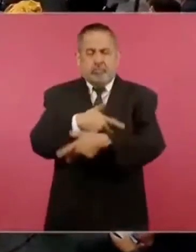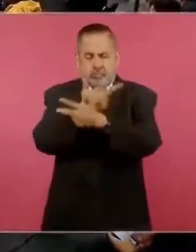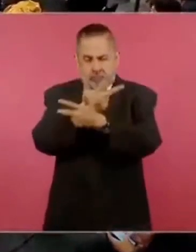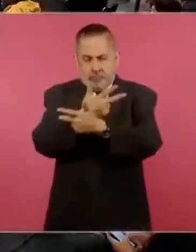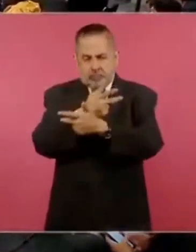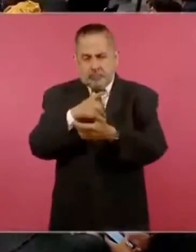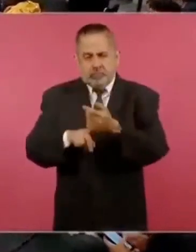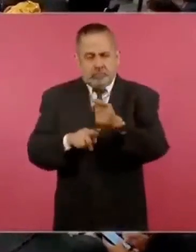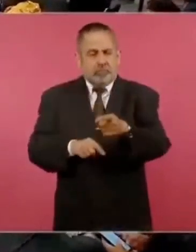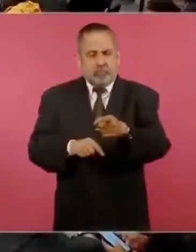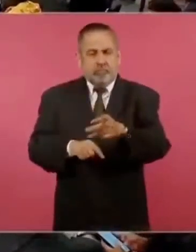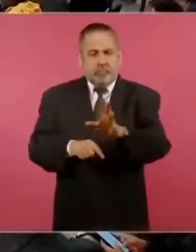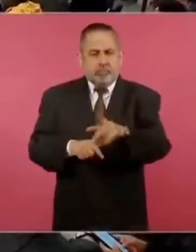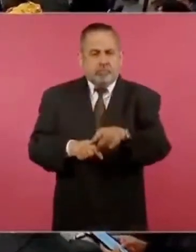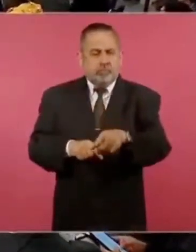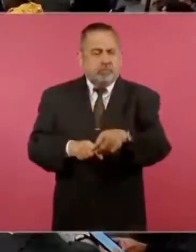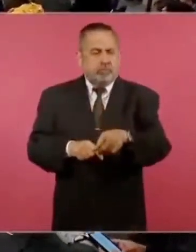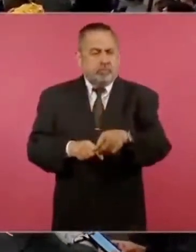videoconferencia,